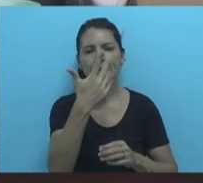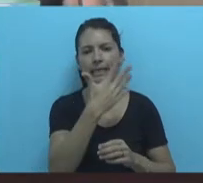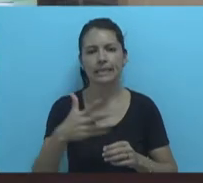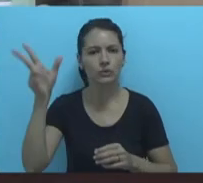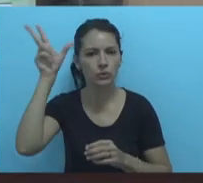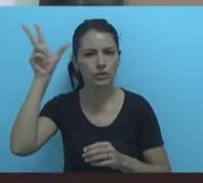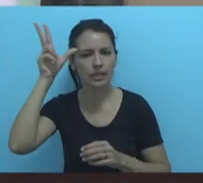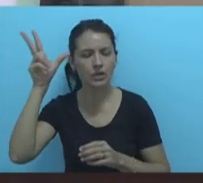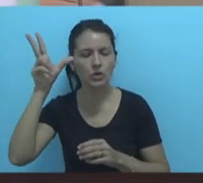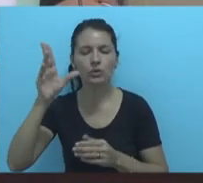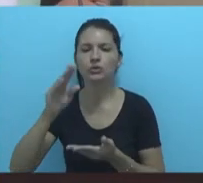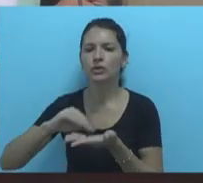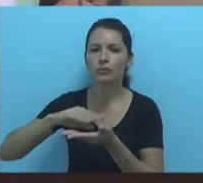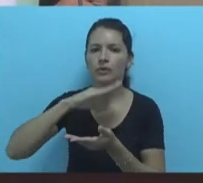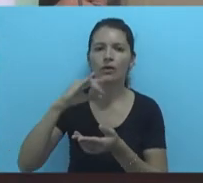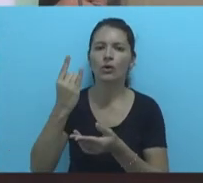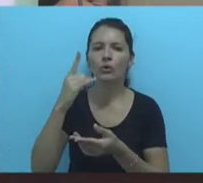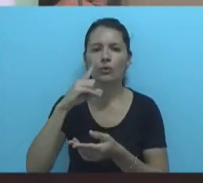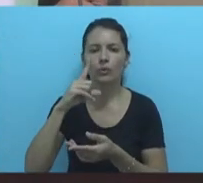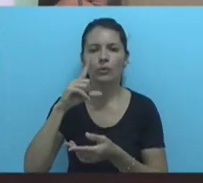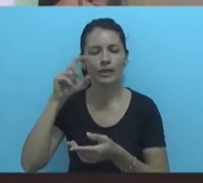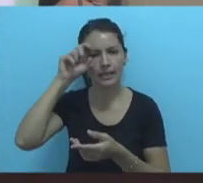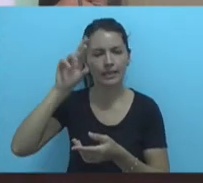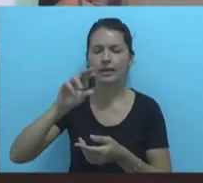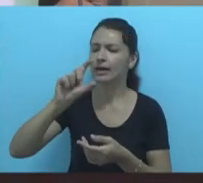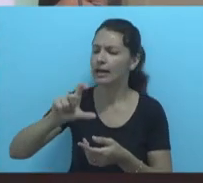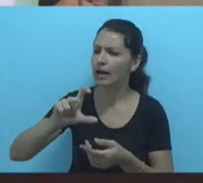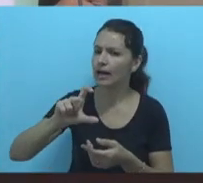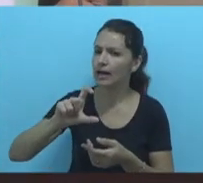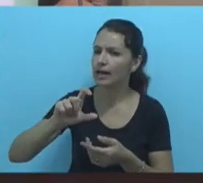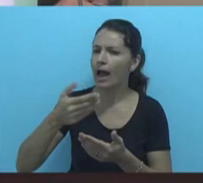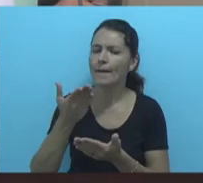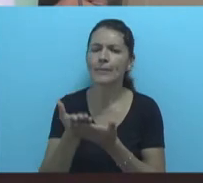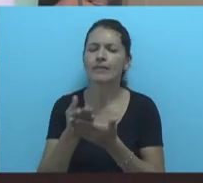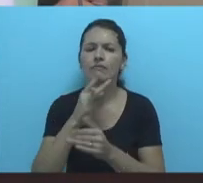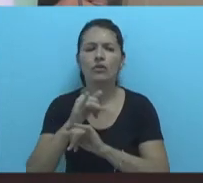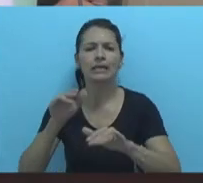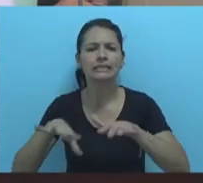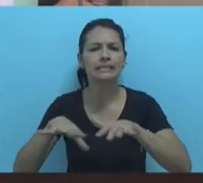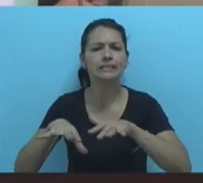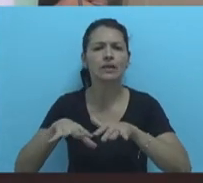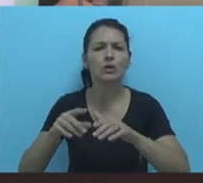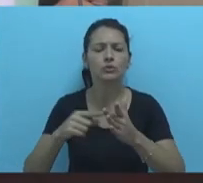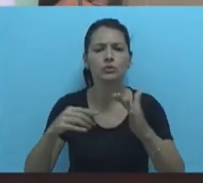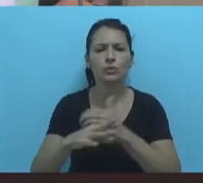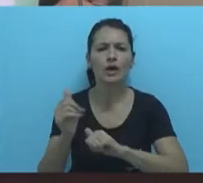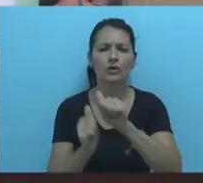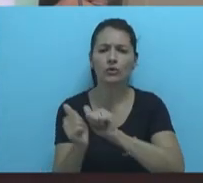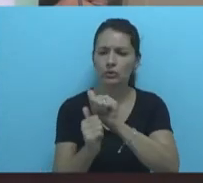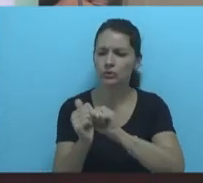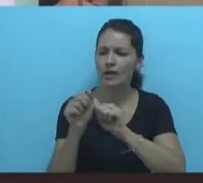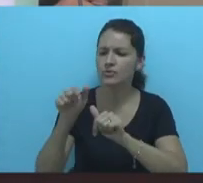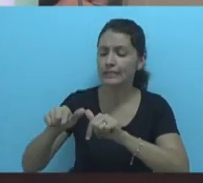46.588 del diputado Juleriac, por el cual se solicita disponga informar las medidas de seguridad adoptadas en la ciudad de Rosario en relación a los ataques con armas de